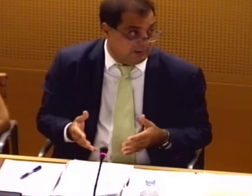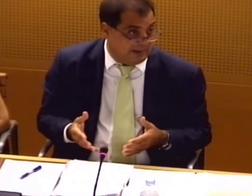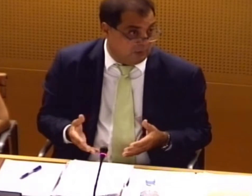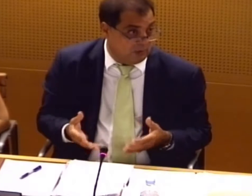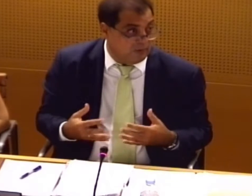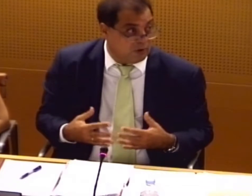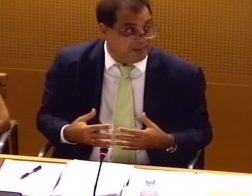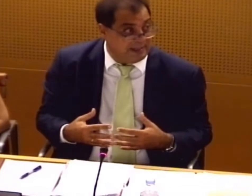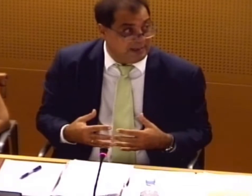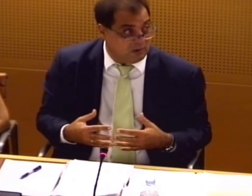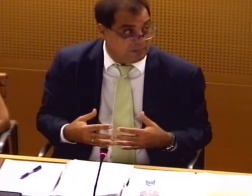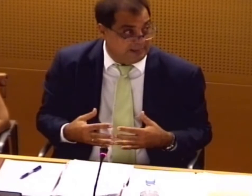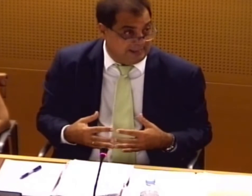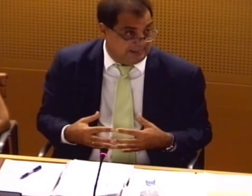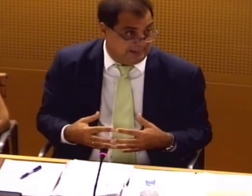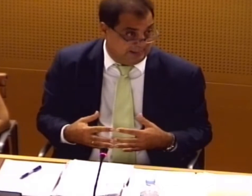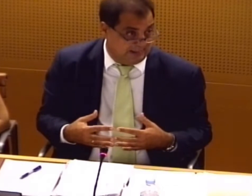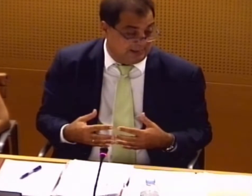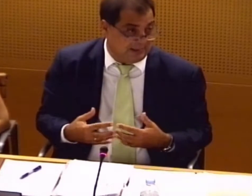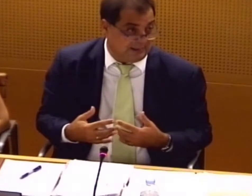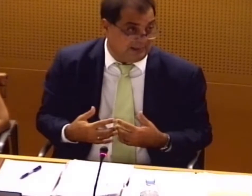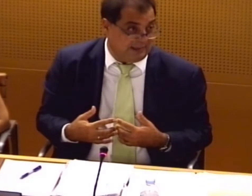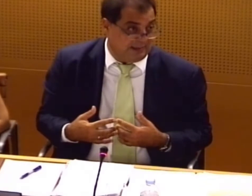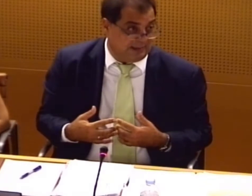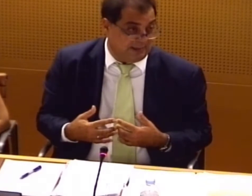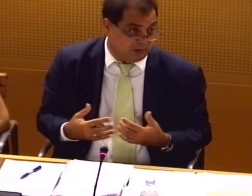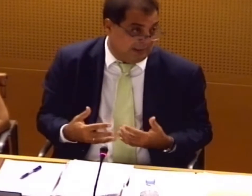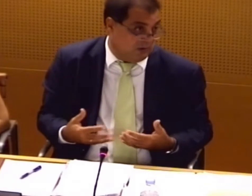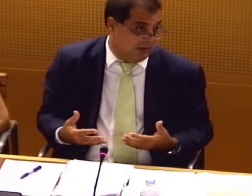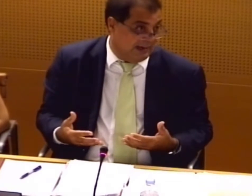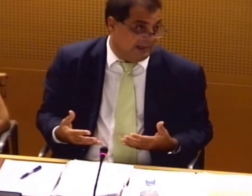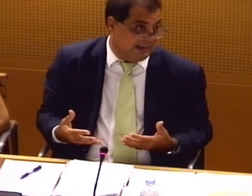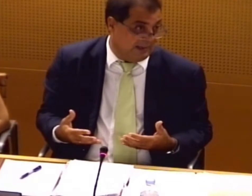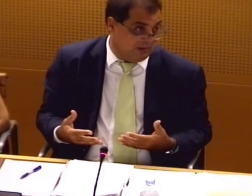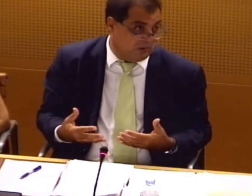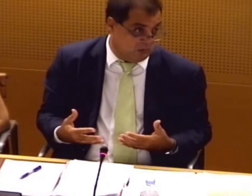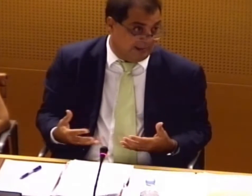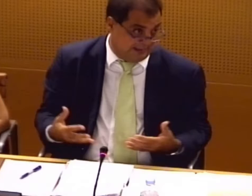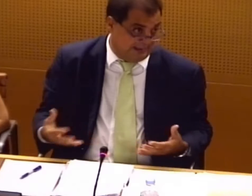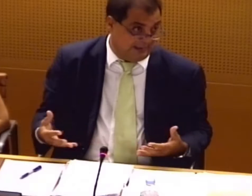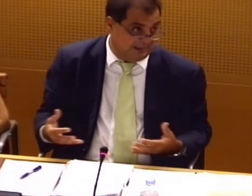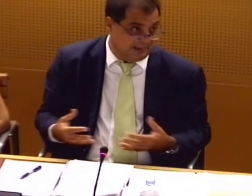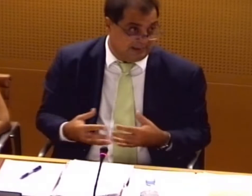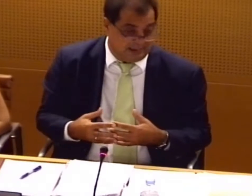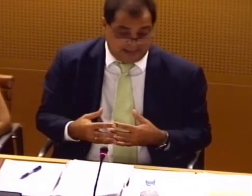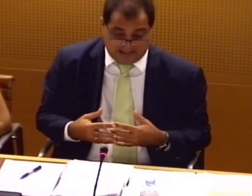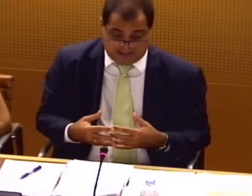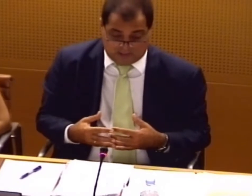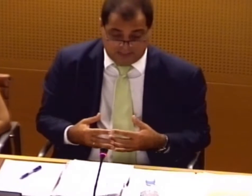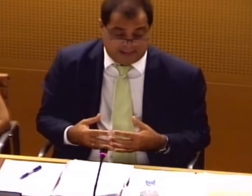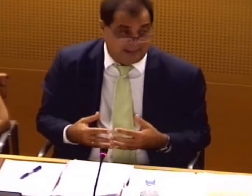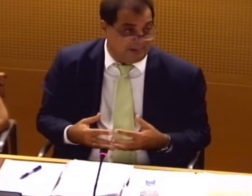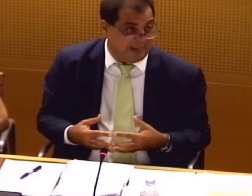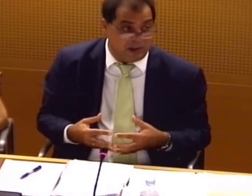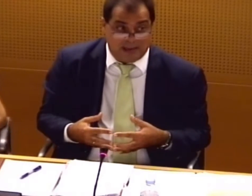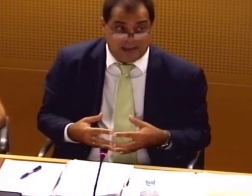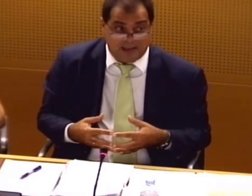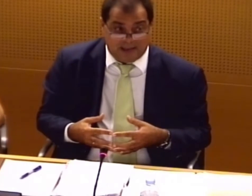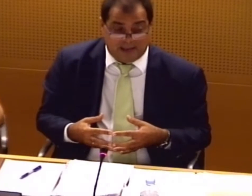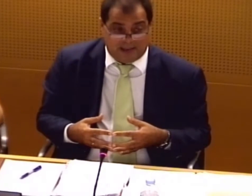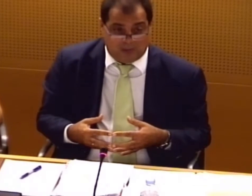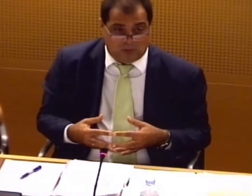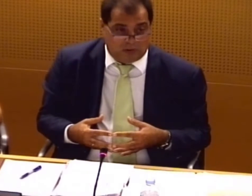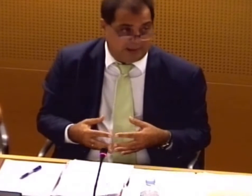que tenemos los informes técnicos pertinentes de los técnicos del área de la Dirección de Seguridad de Hacienda, que así lo transmiten. Es verdad que